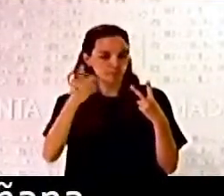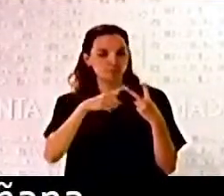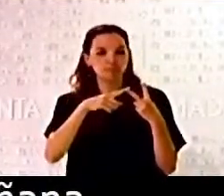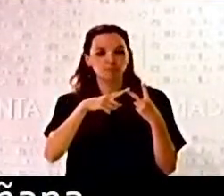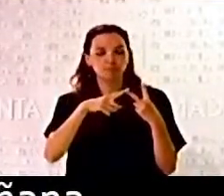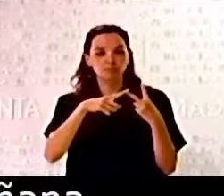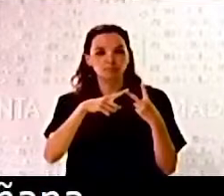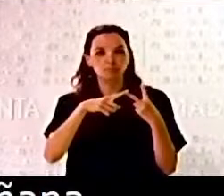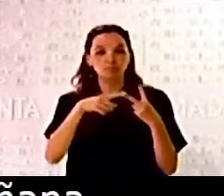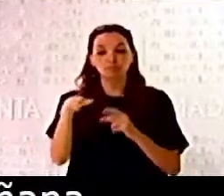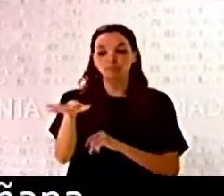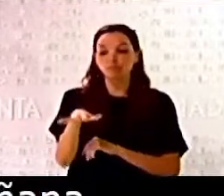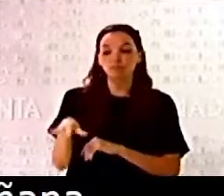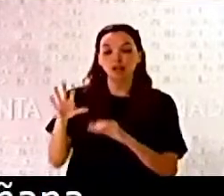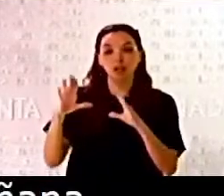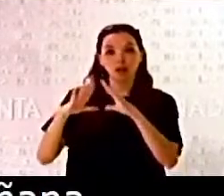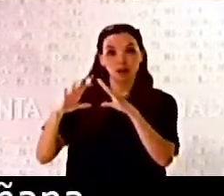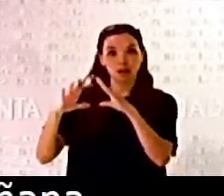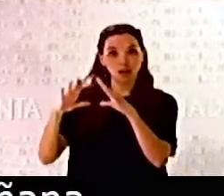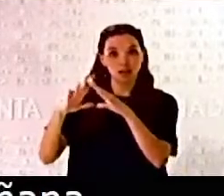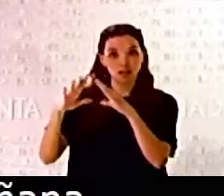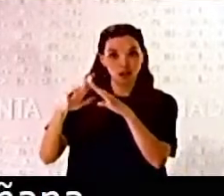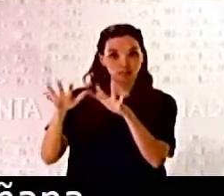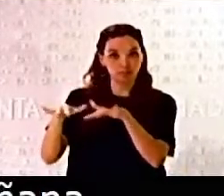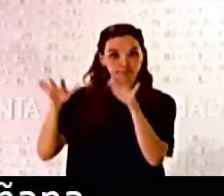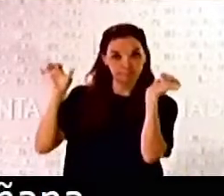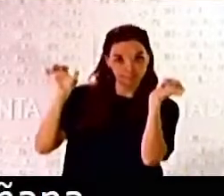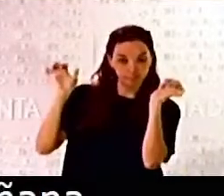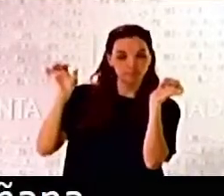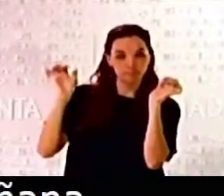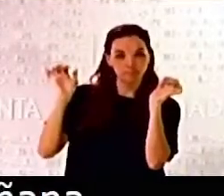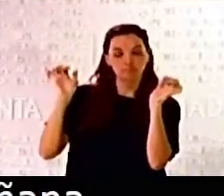en los lugares de culto y para el culto